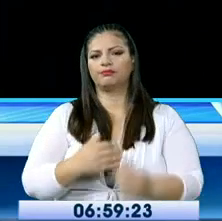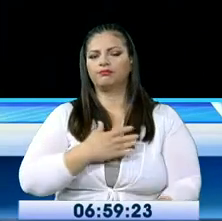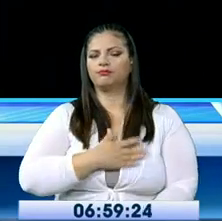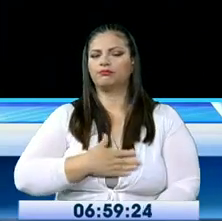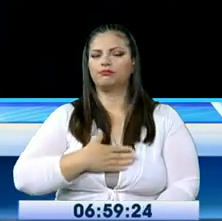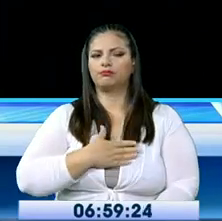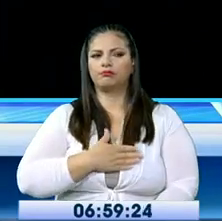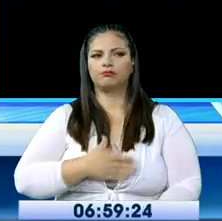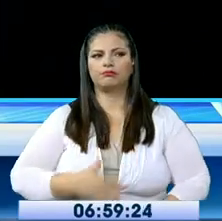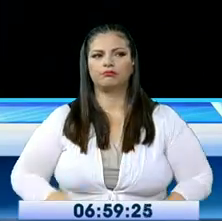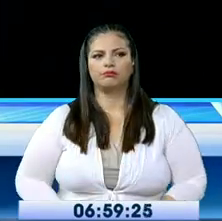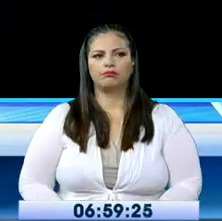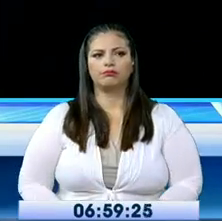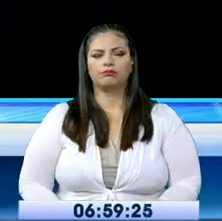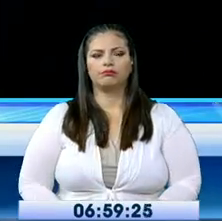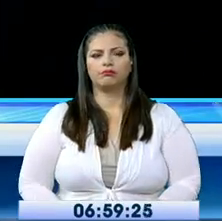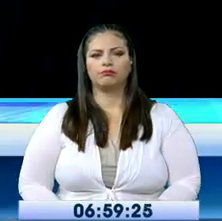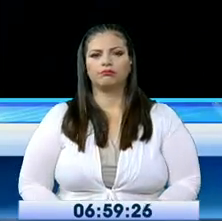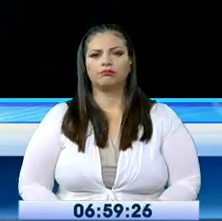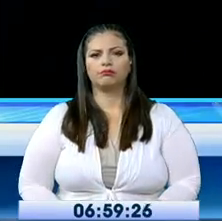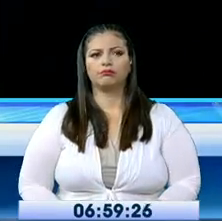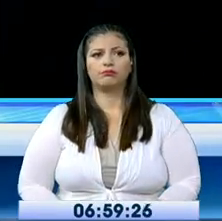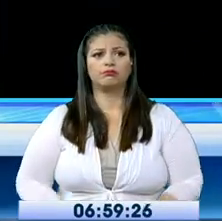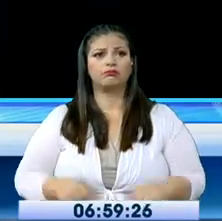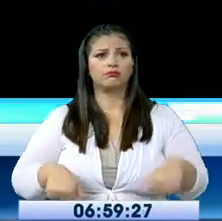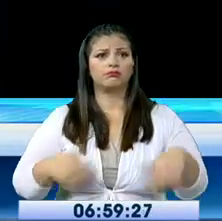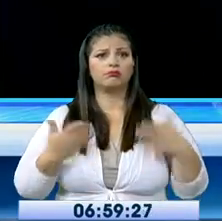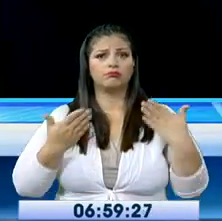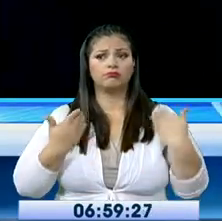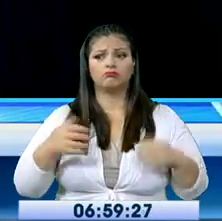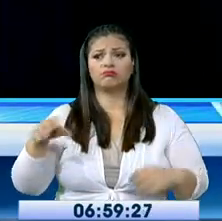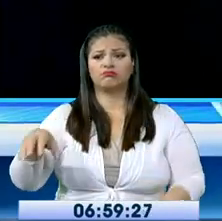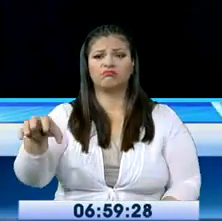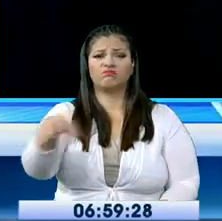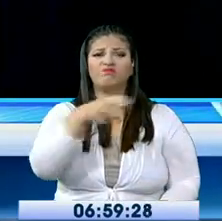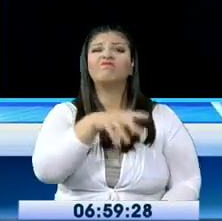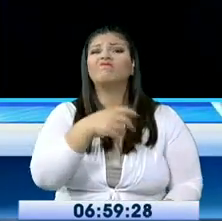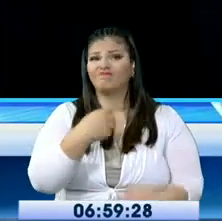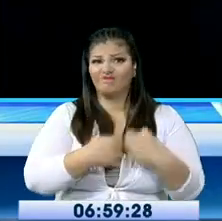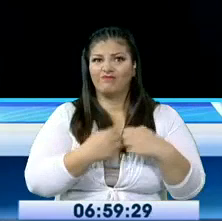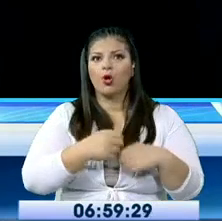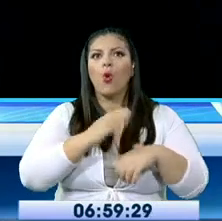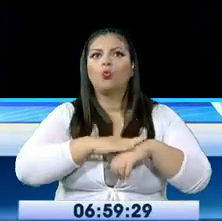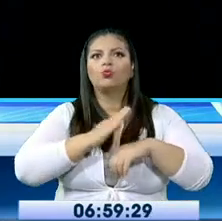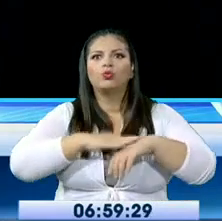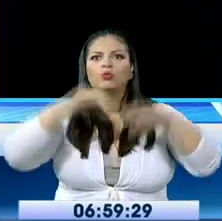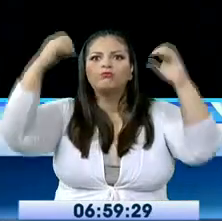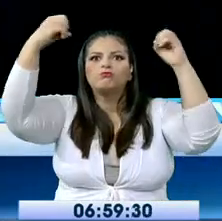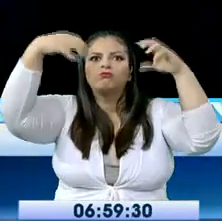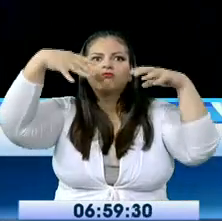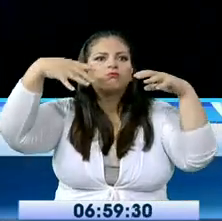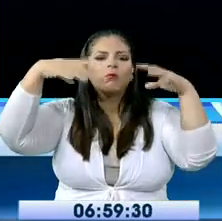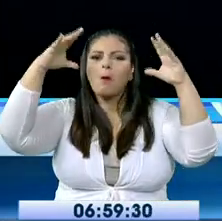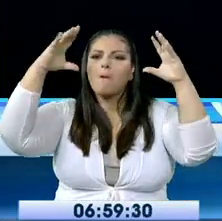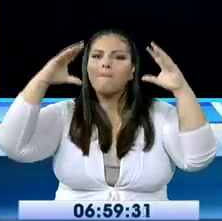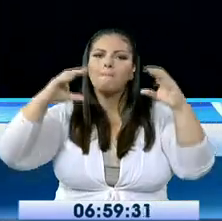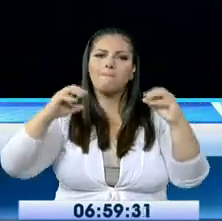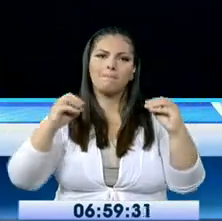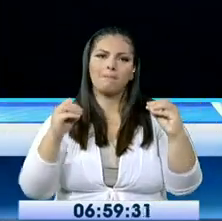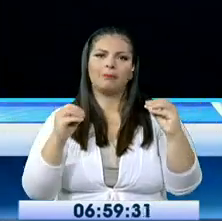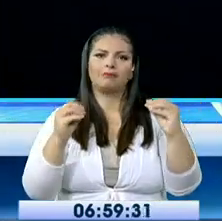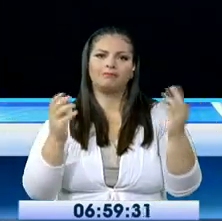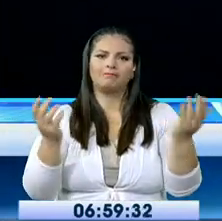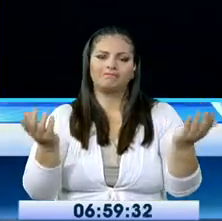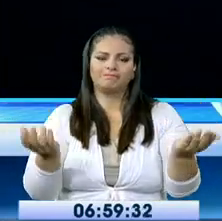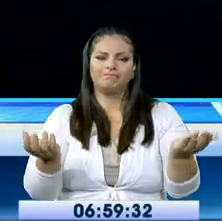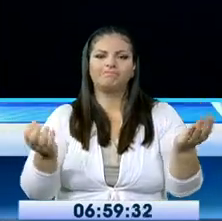ver si... Y no es el único problema. Hay muchos de esos problemas en Guayaquil. Y por ello, que no es el único motivo en realidad. Sin duda.